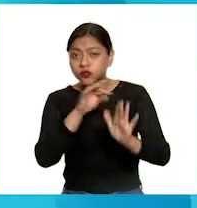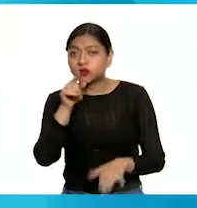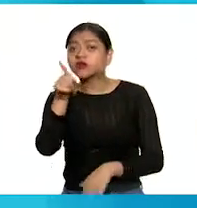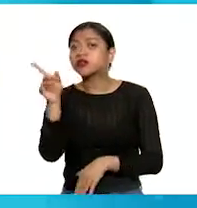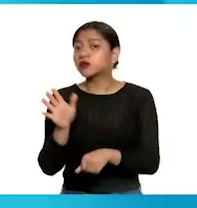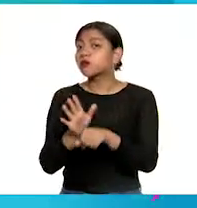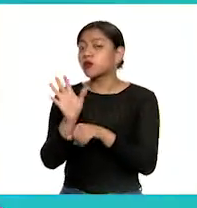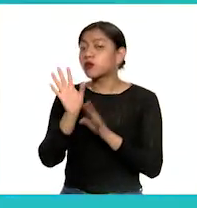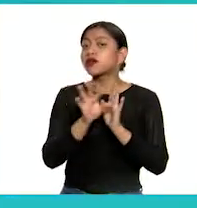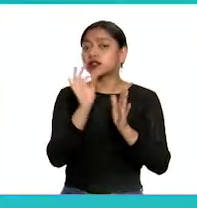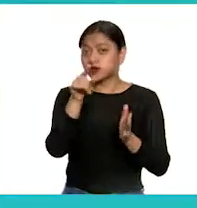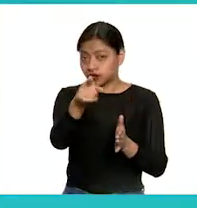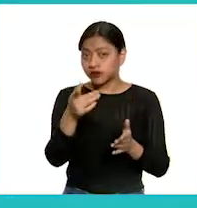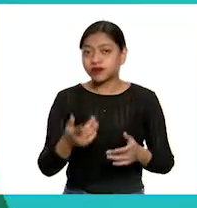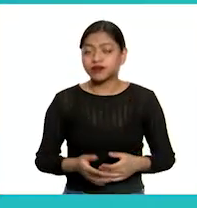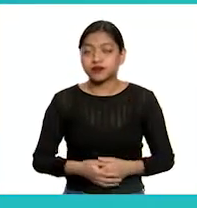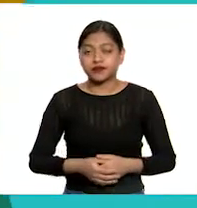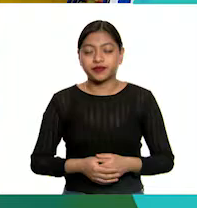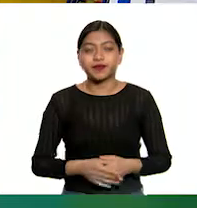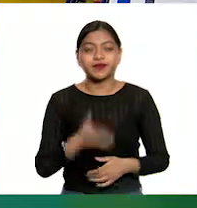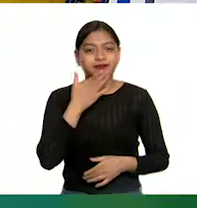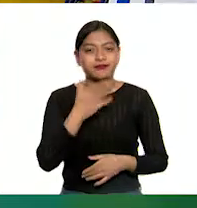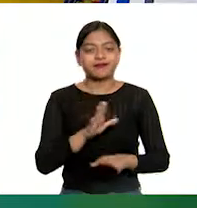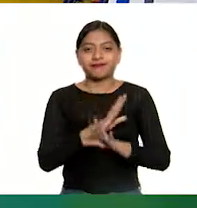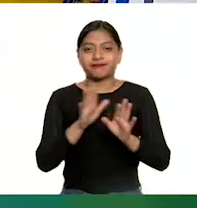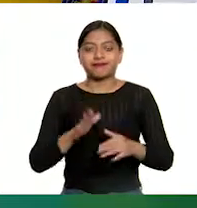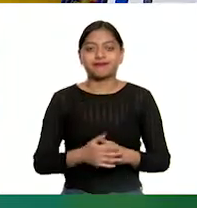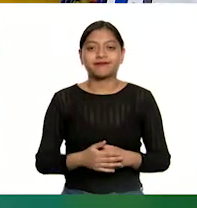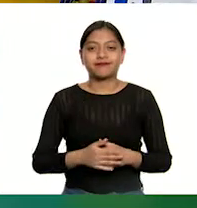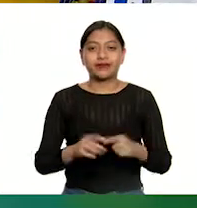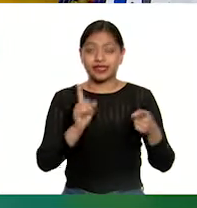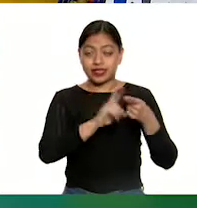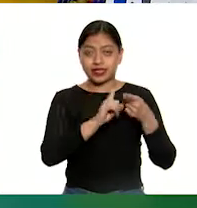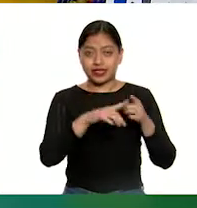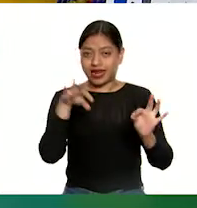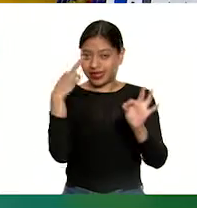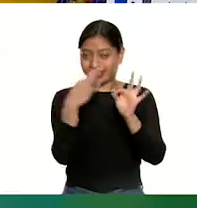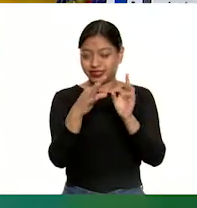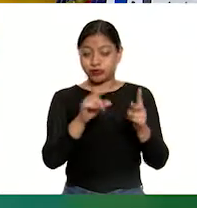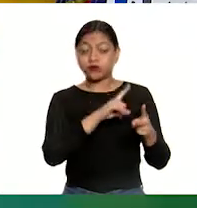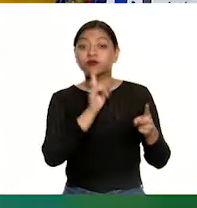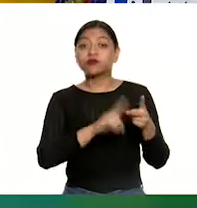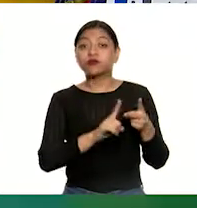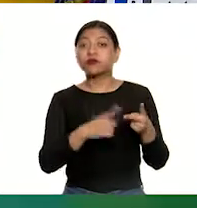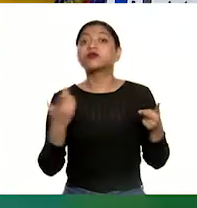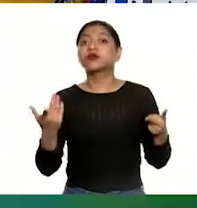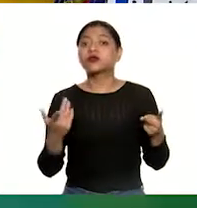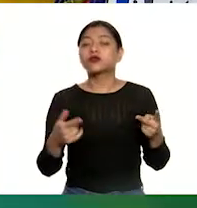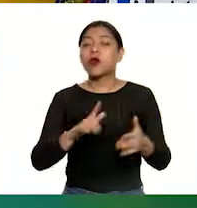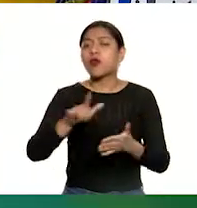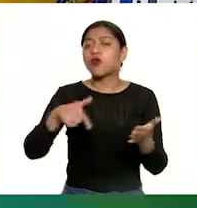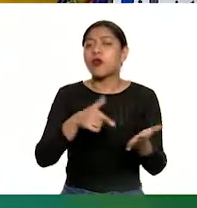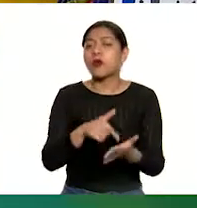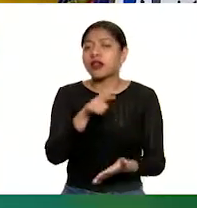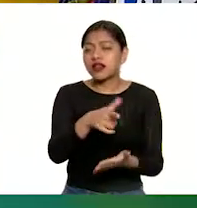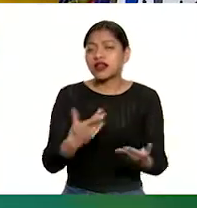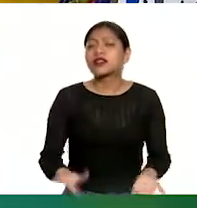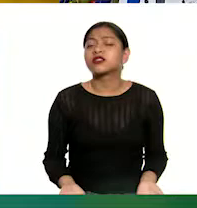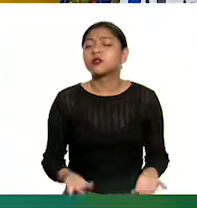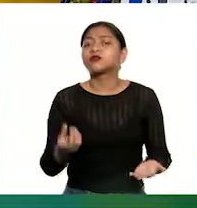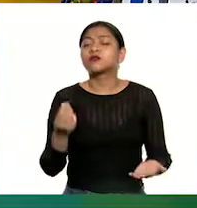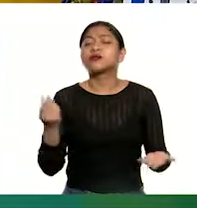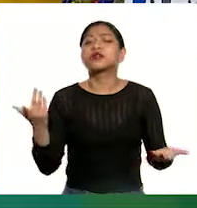desde su casita a su personaje. Muy bien. Ahora, Pili, ya tenemos al gato. Necesitamos el escenario donde se va